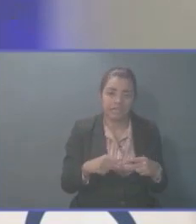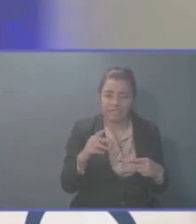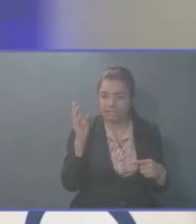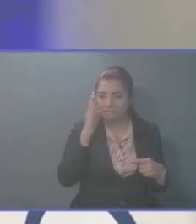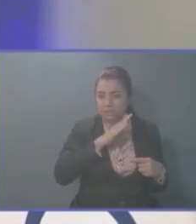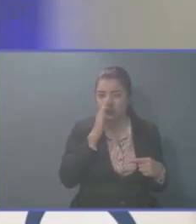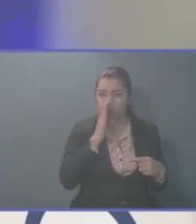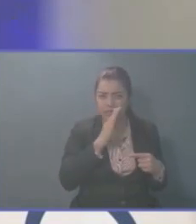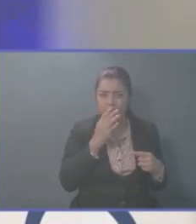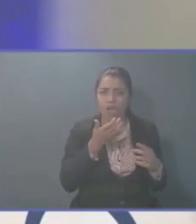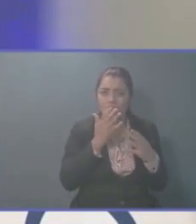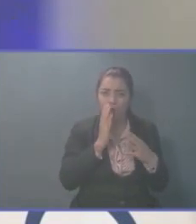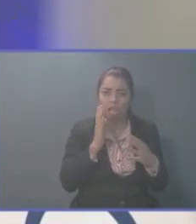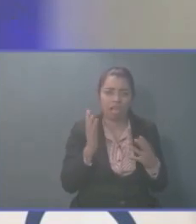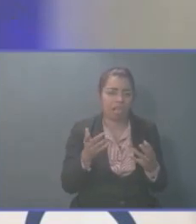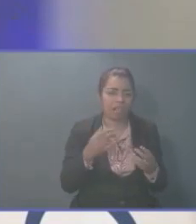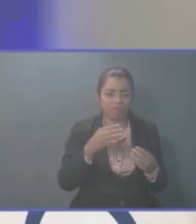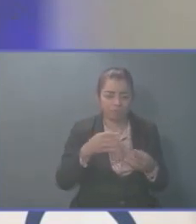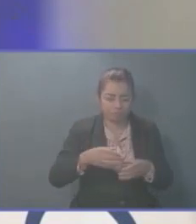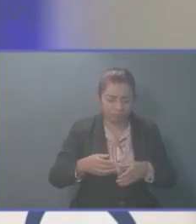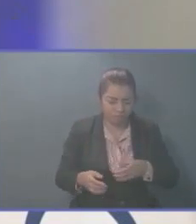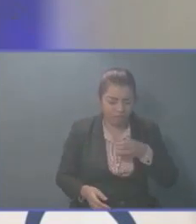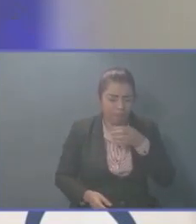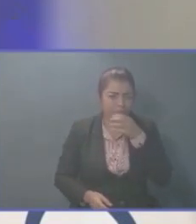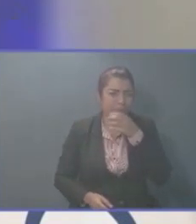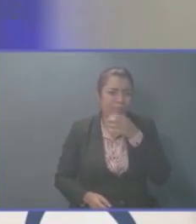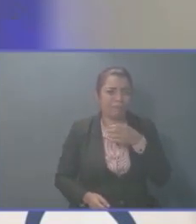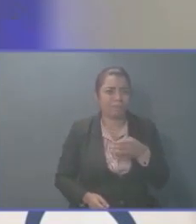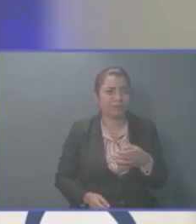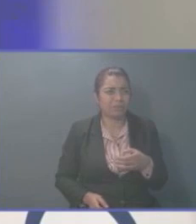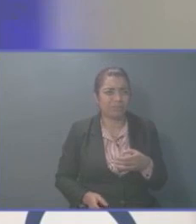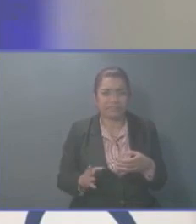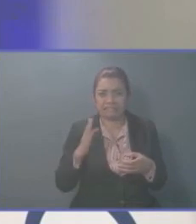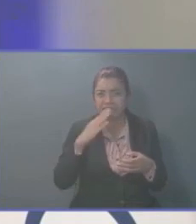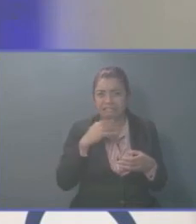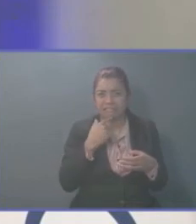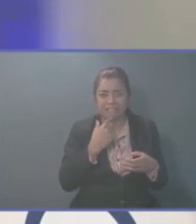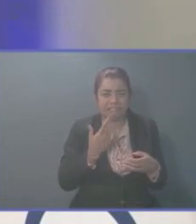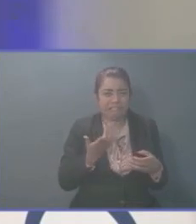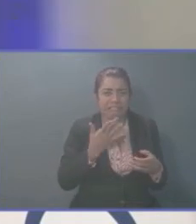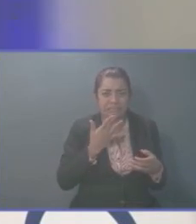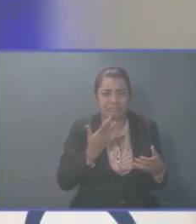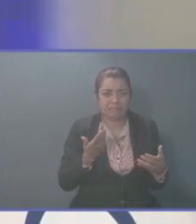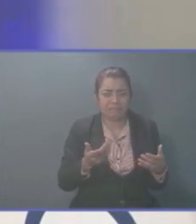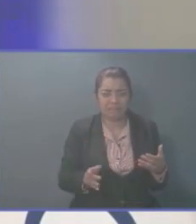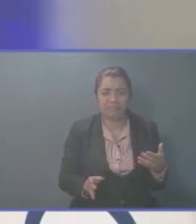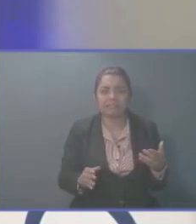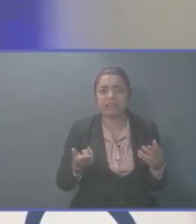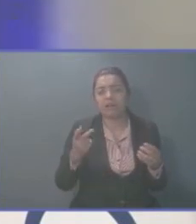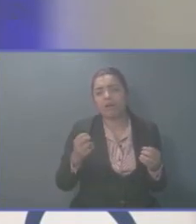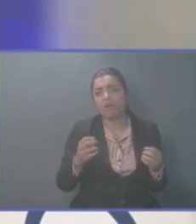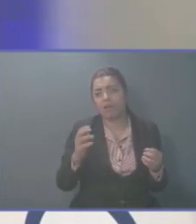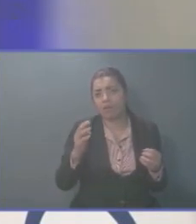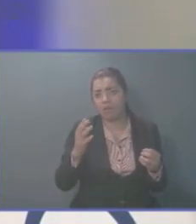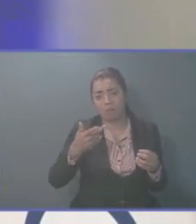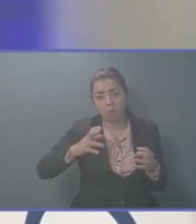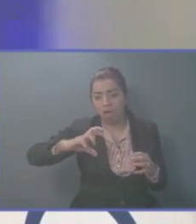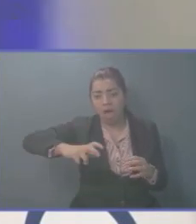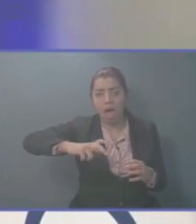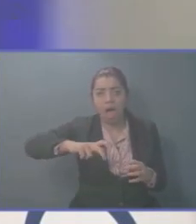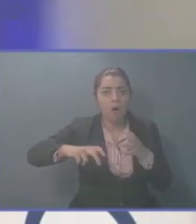mala calidad, con mal olor, con mal sabor, o en peores de los casos ni siquiera llega. Este tema se